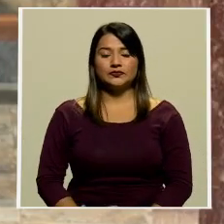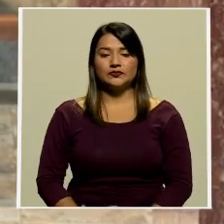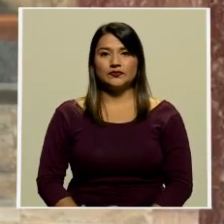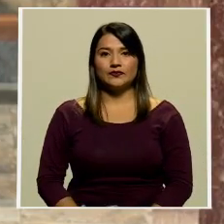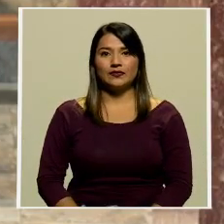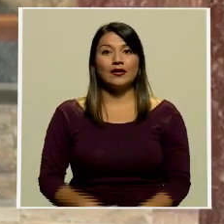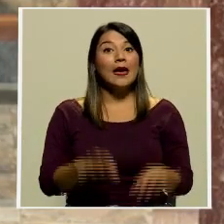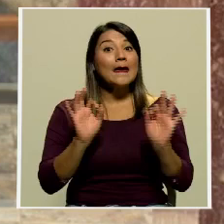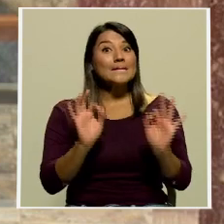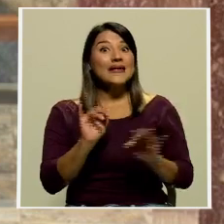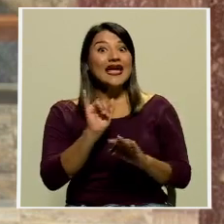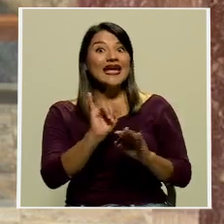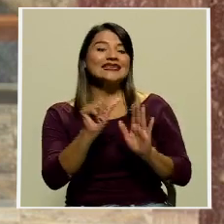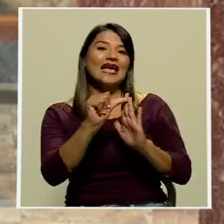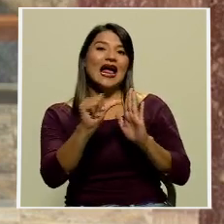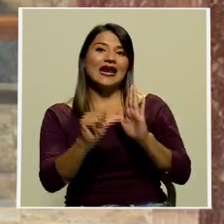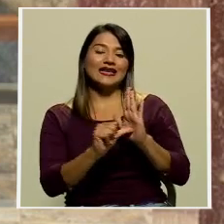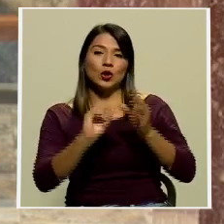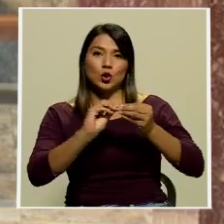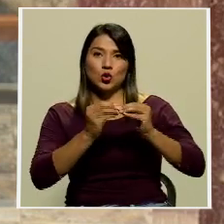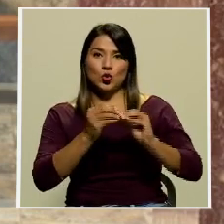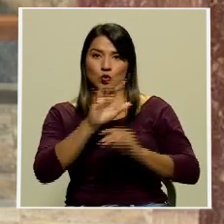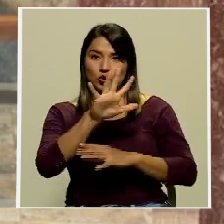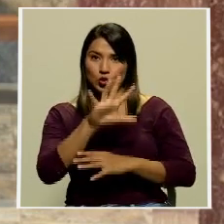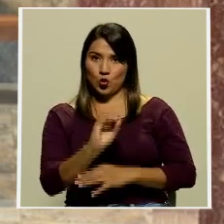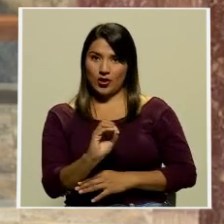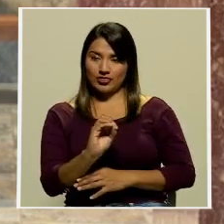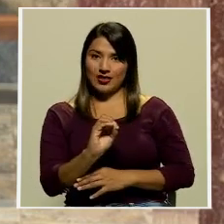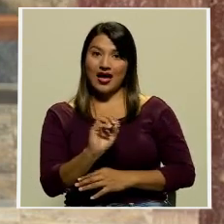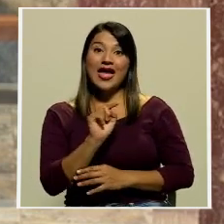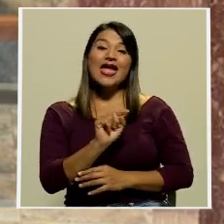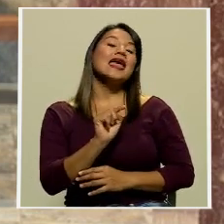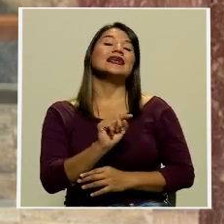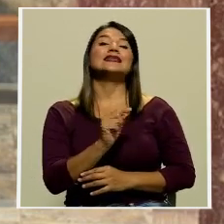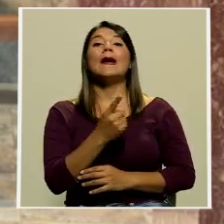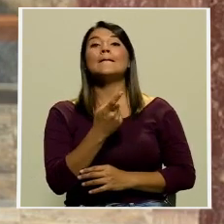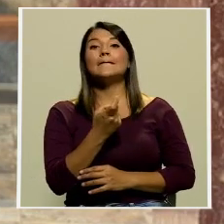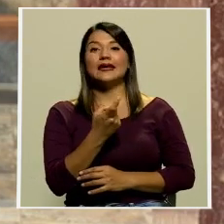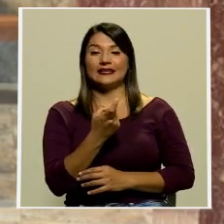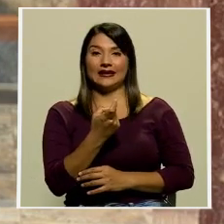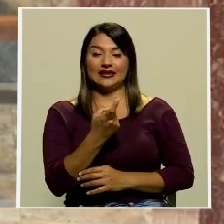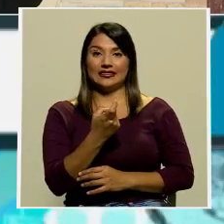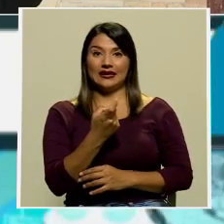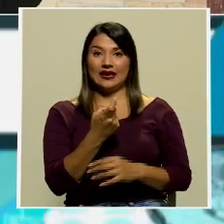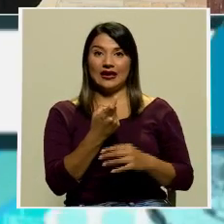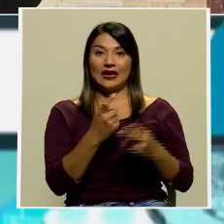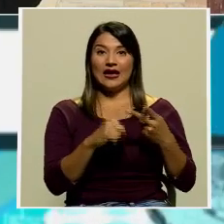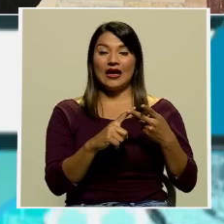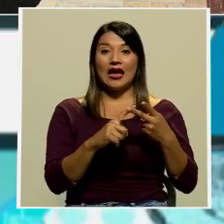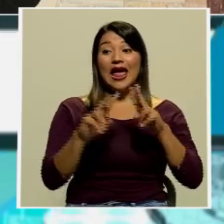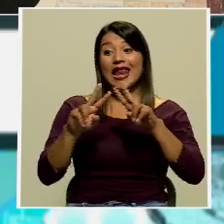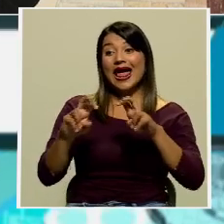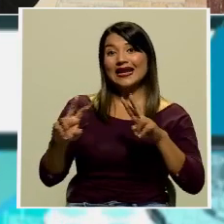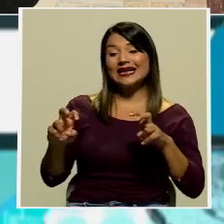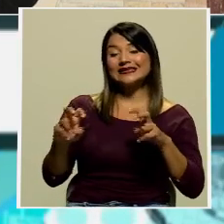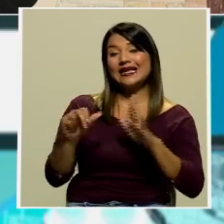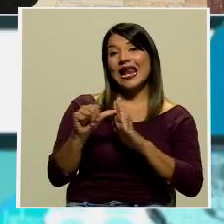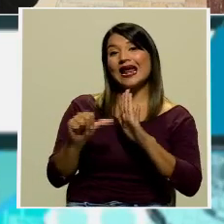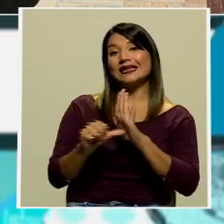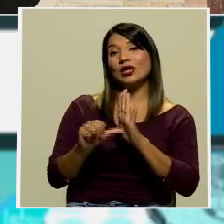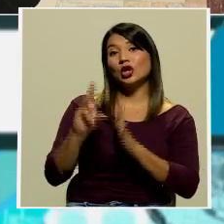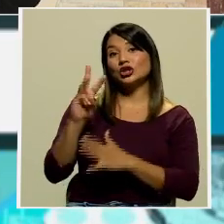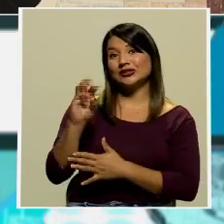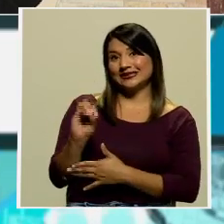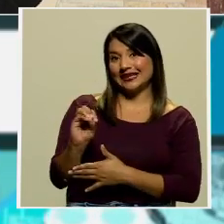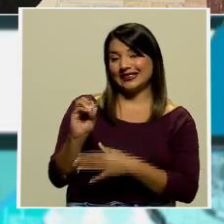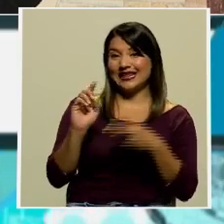Bien, ese era el artículo 50, que está pendiente más bien el análisis del artículo 60, que tiene